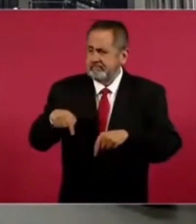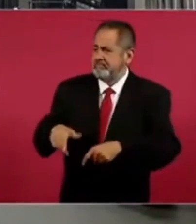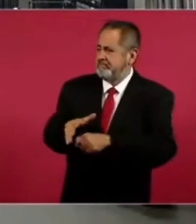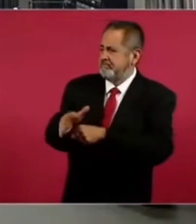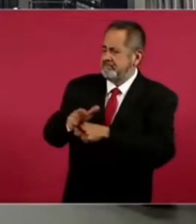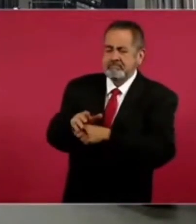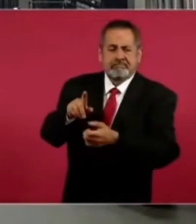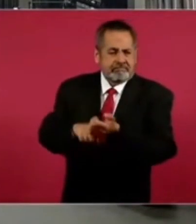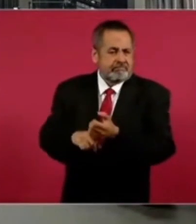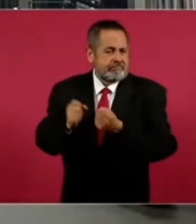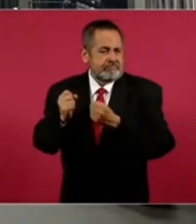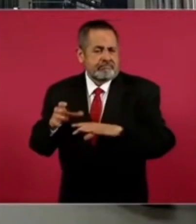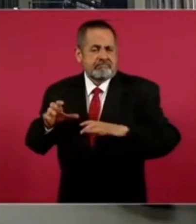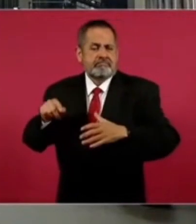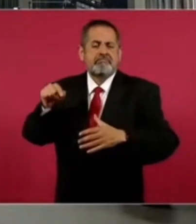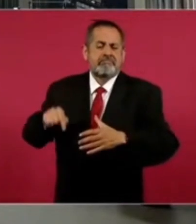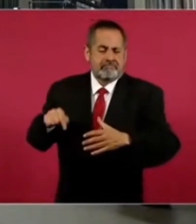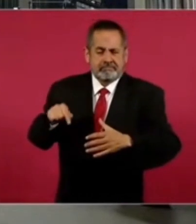mucha